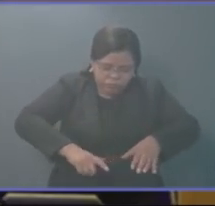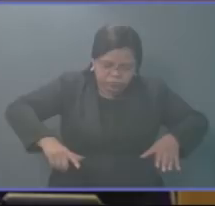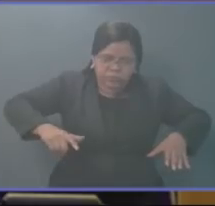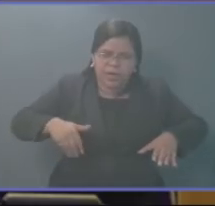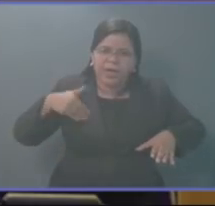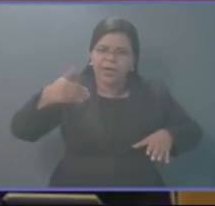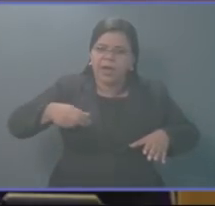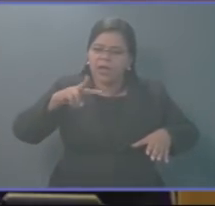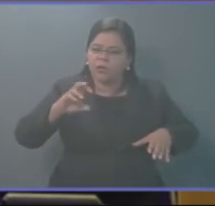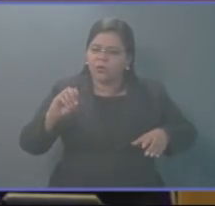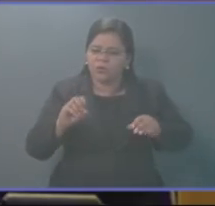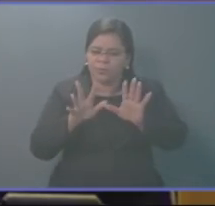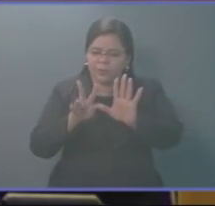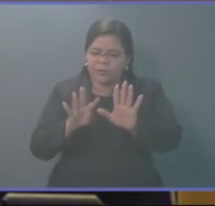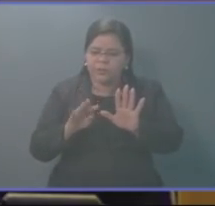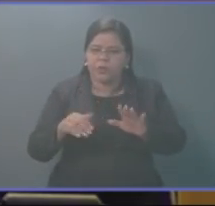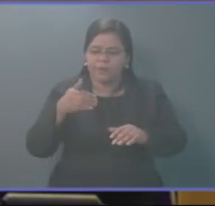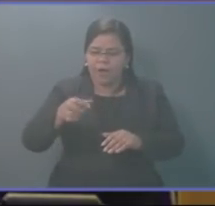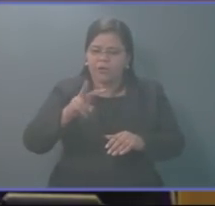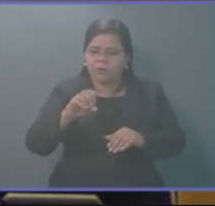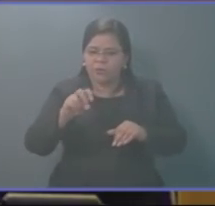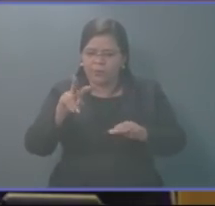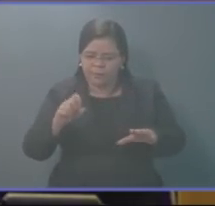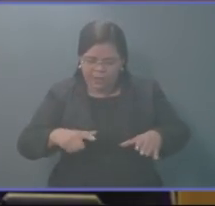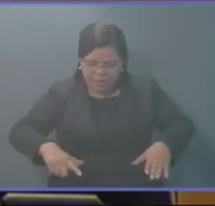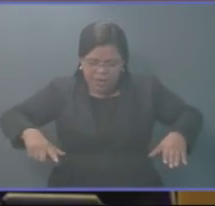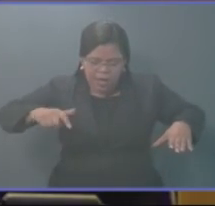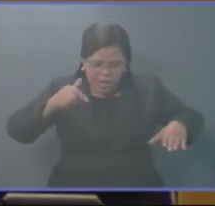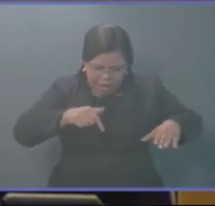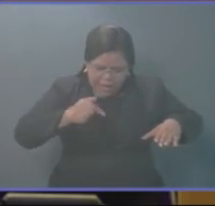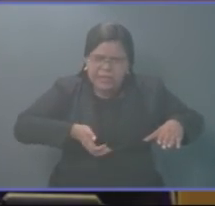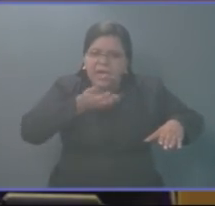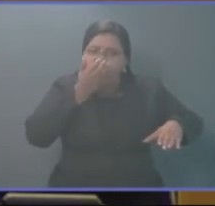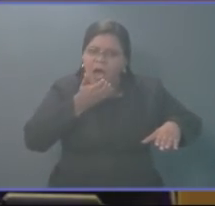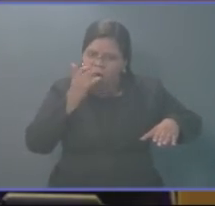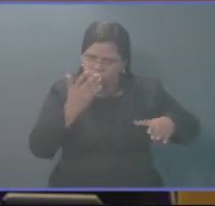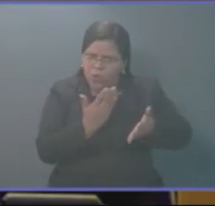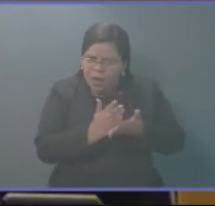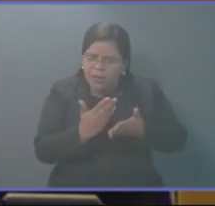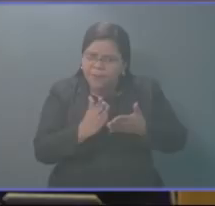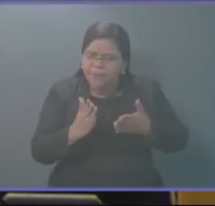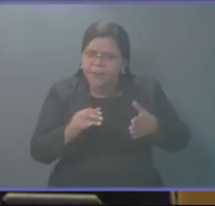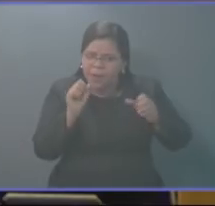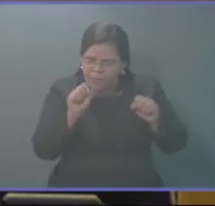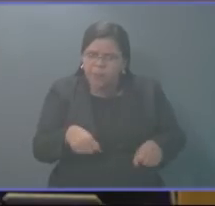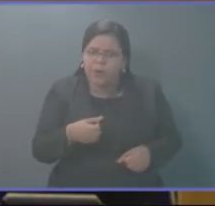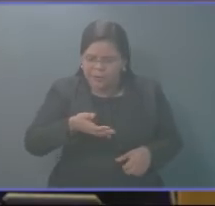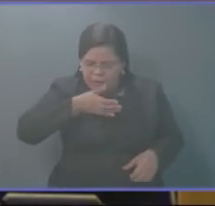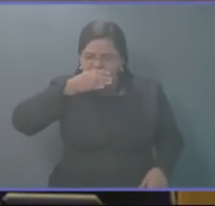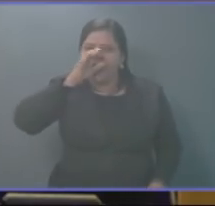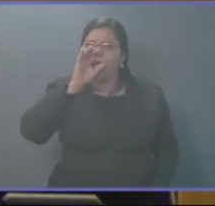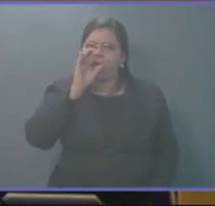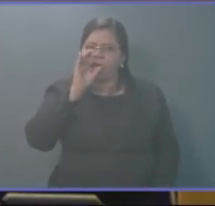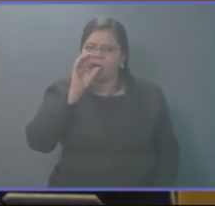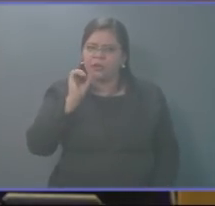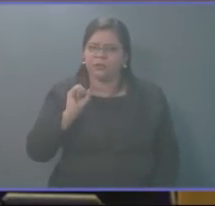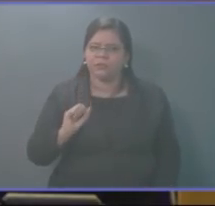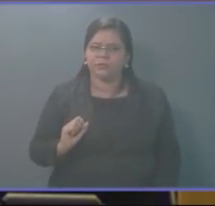año 2020 cuentan con agua potable o agua limpia susceptible a ser potabilizada?